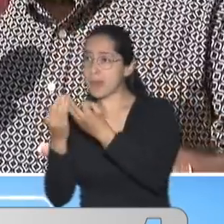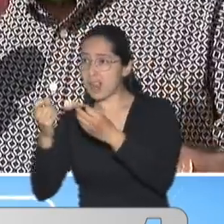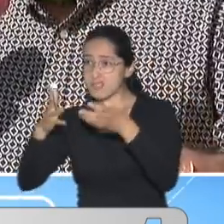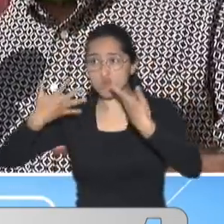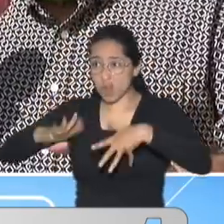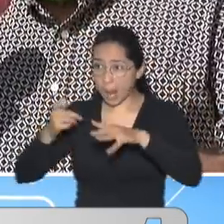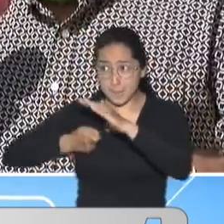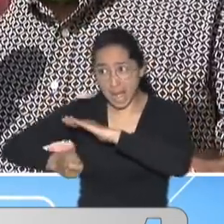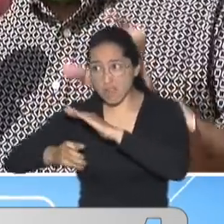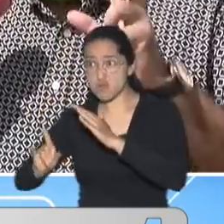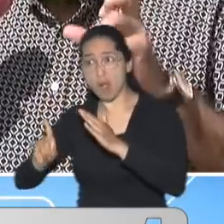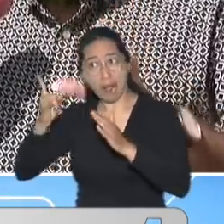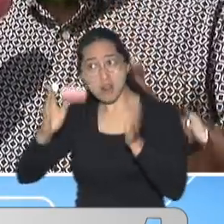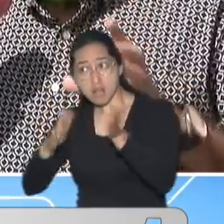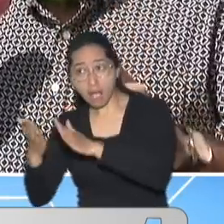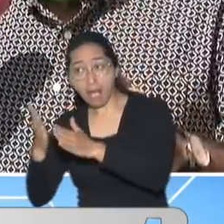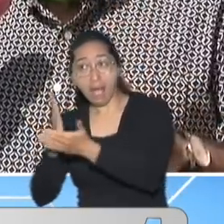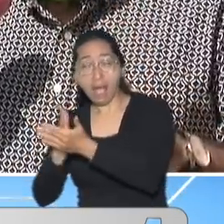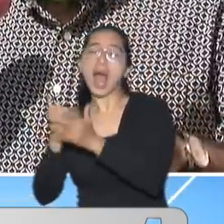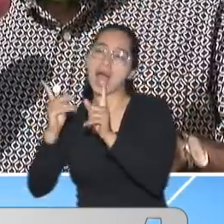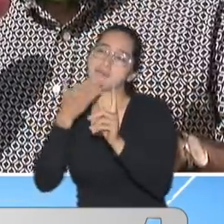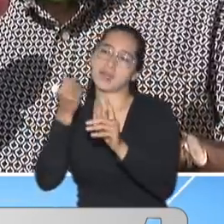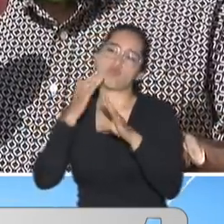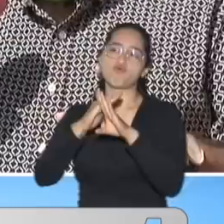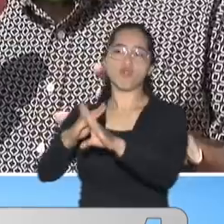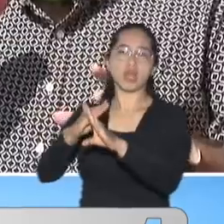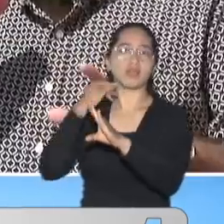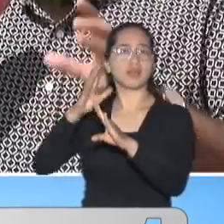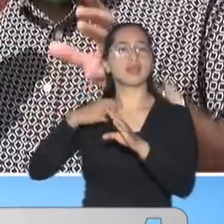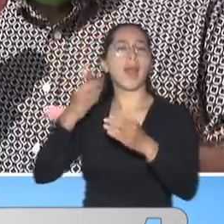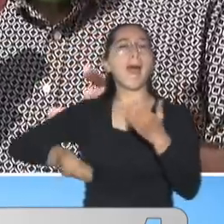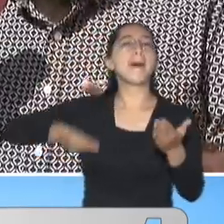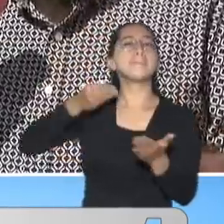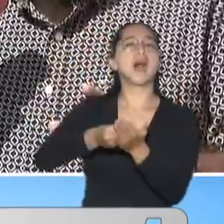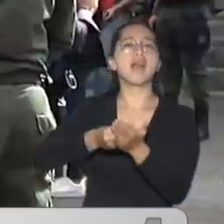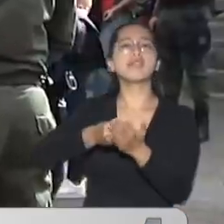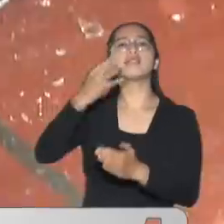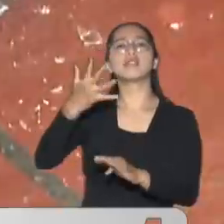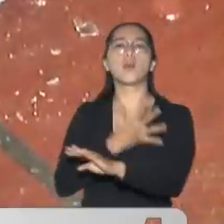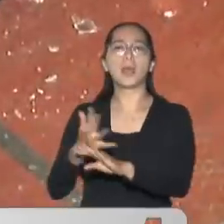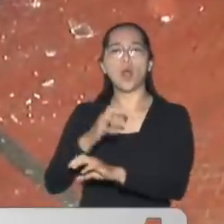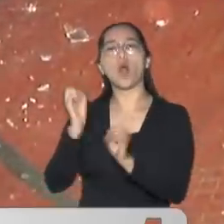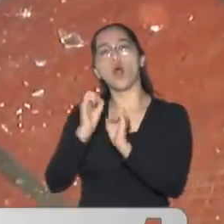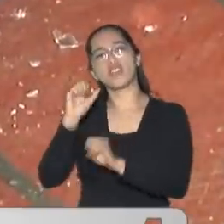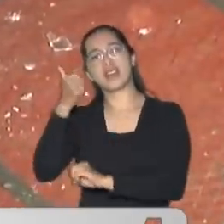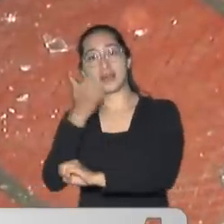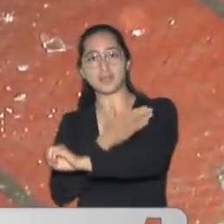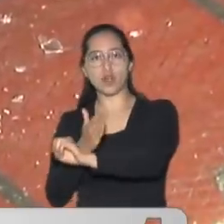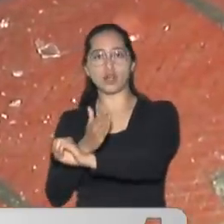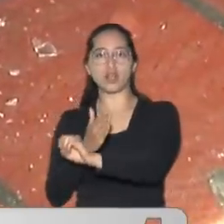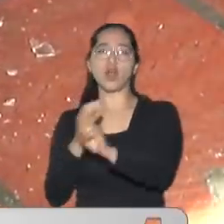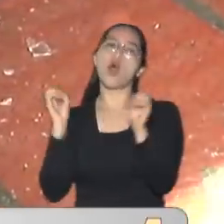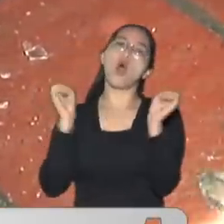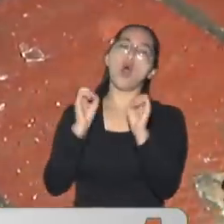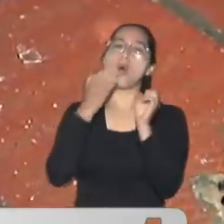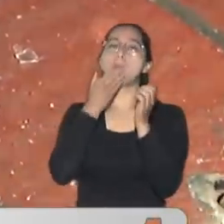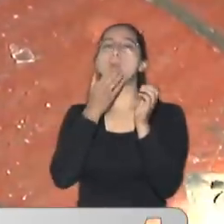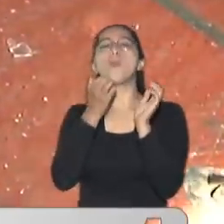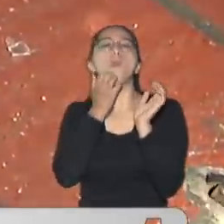otro caso, ofrecen seguridad o vigilancia, donde les piden una